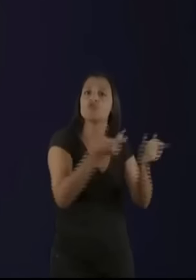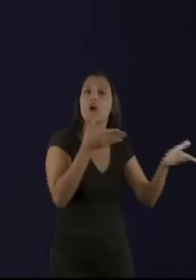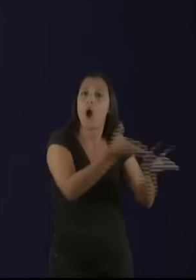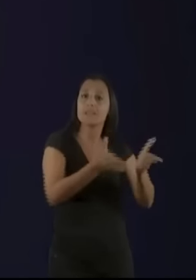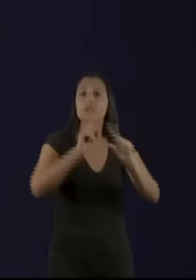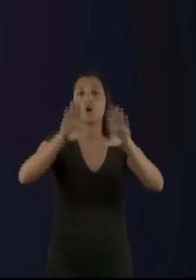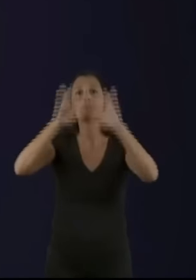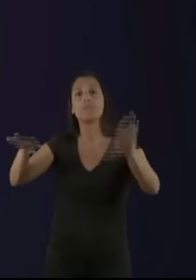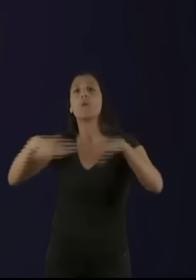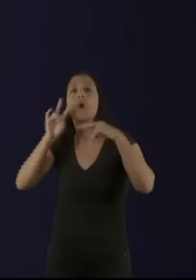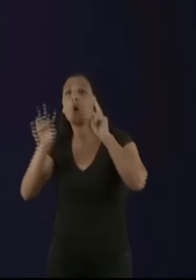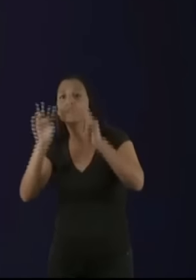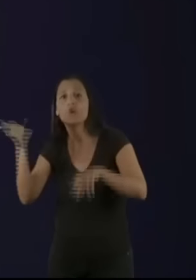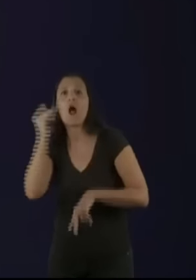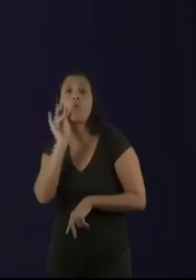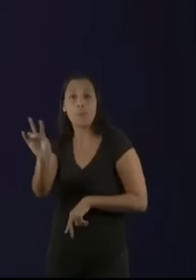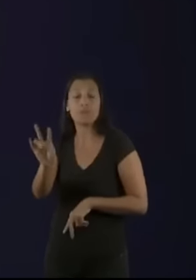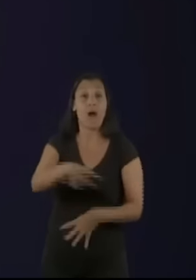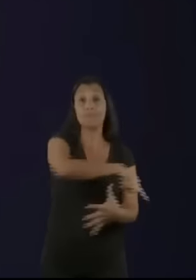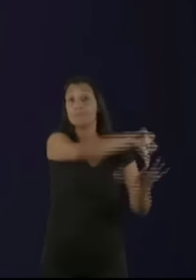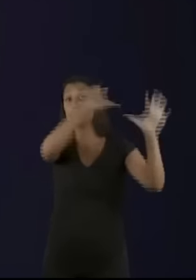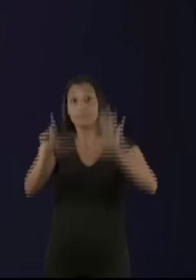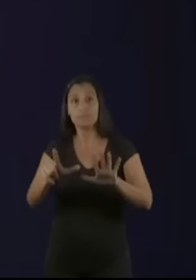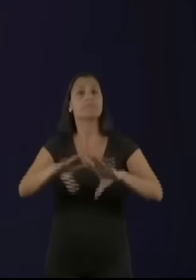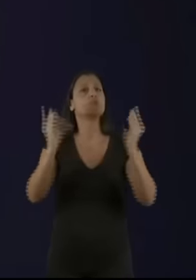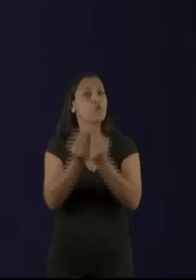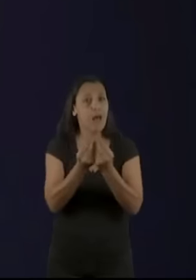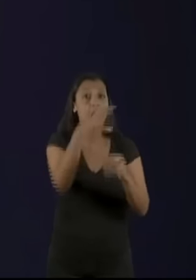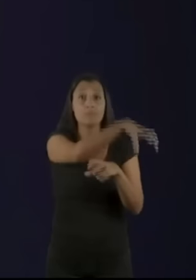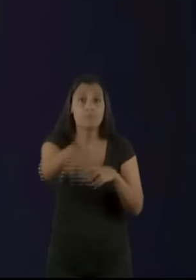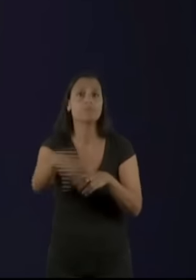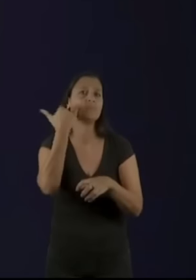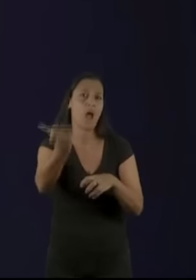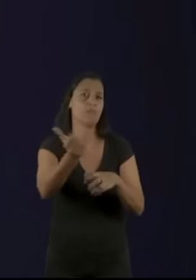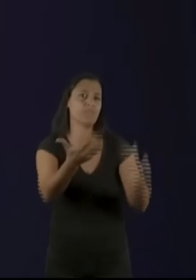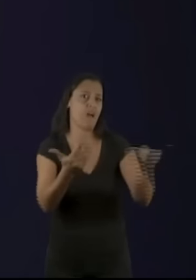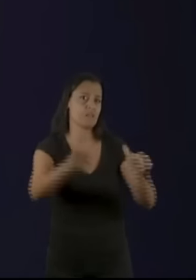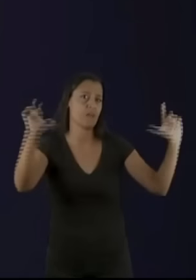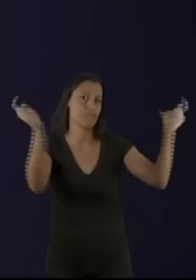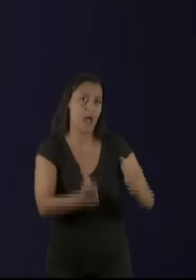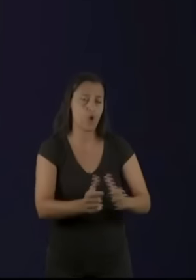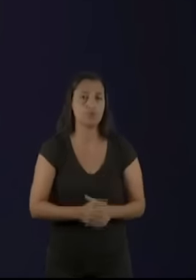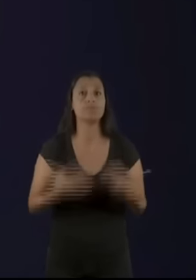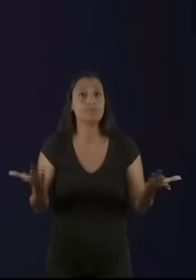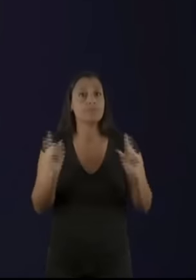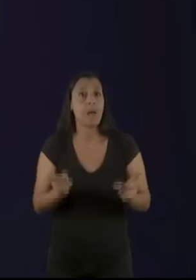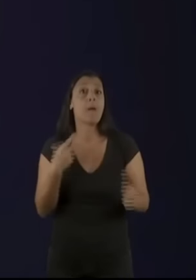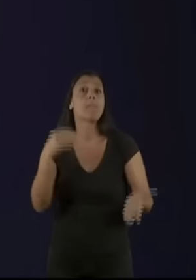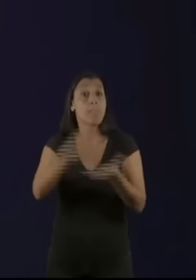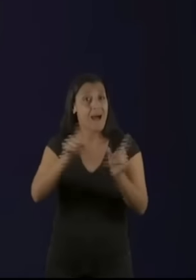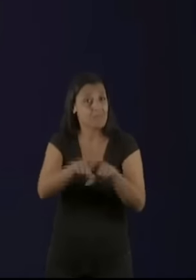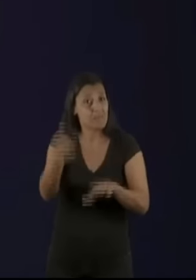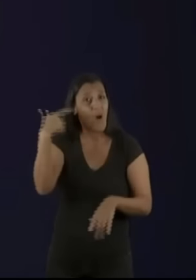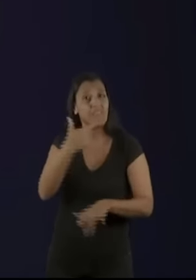observatorio audiovisual Estas son las unidades operativas que se acaban de eliminar Y por supuesto esto se suma como les